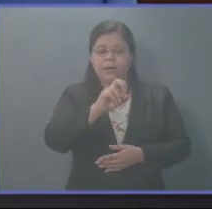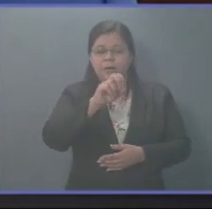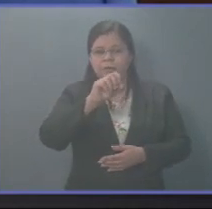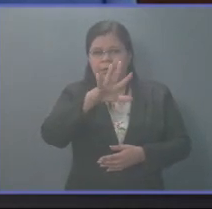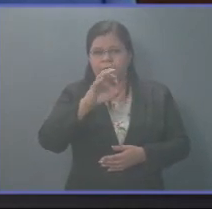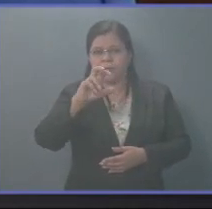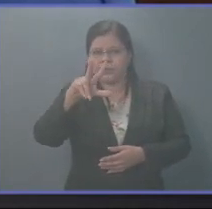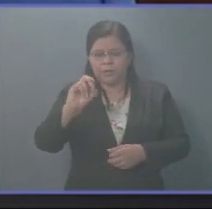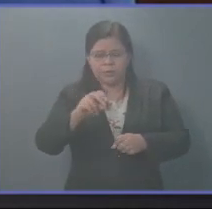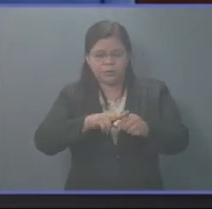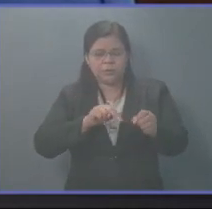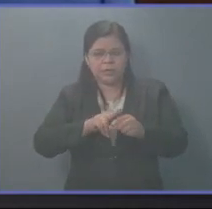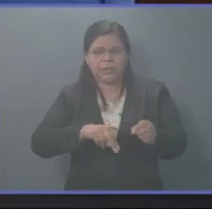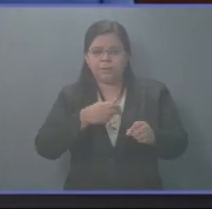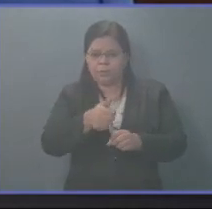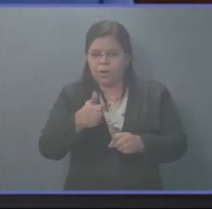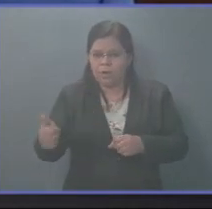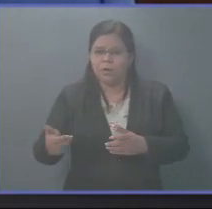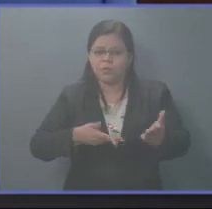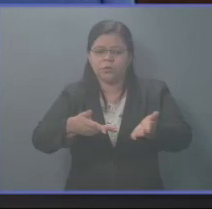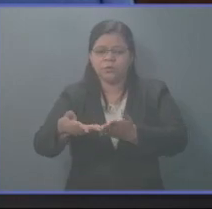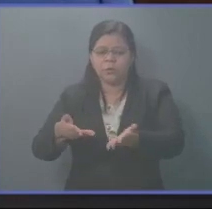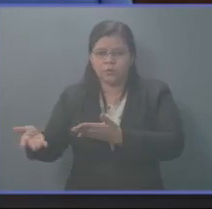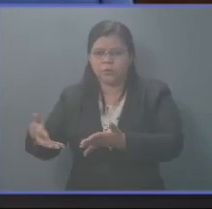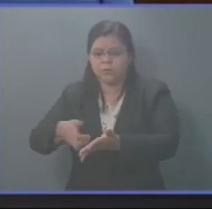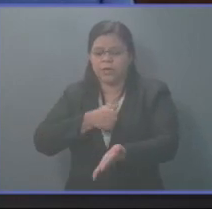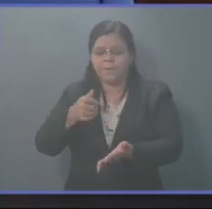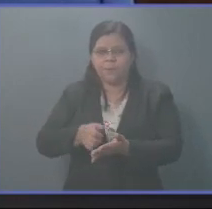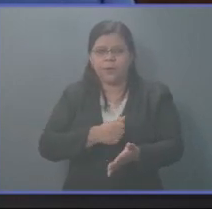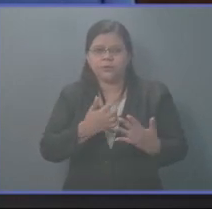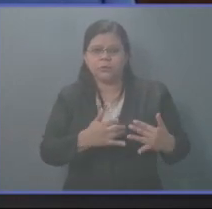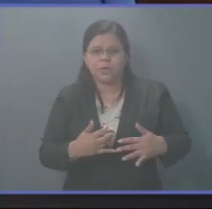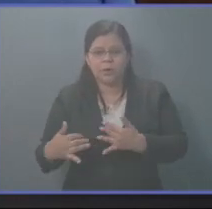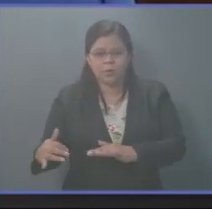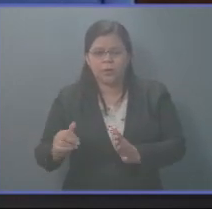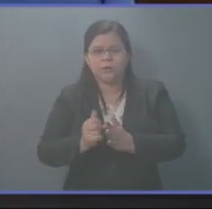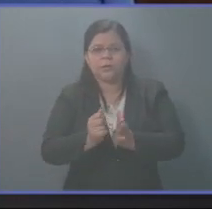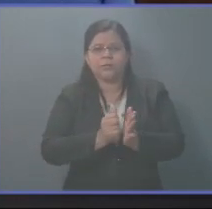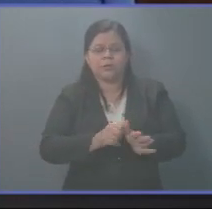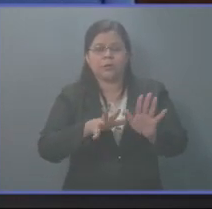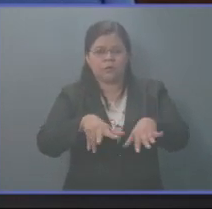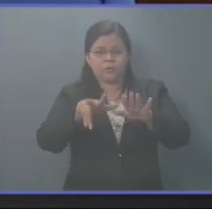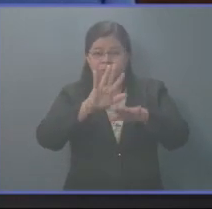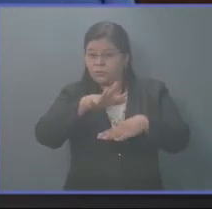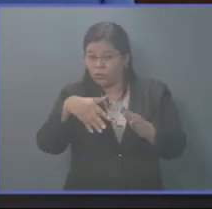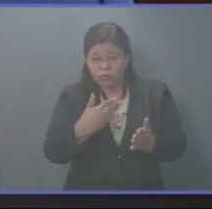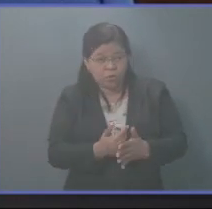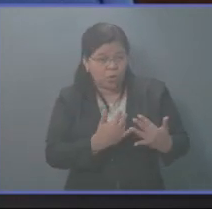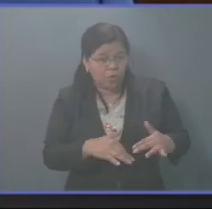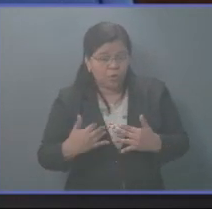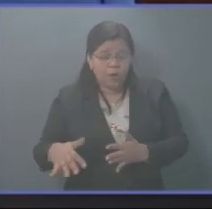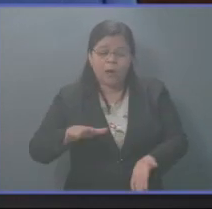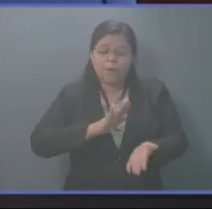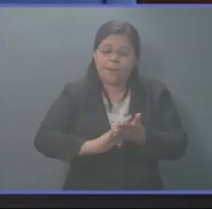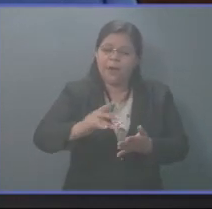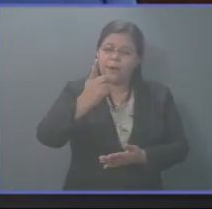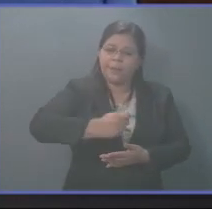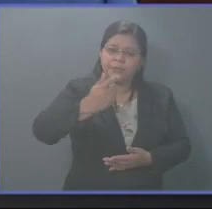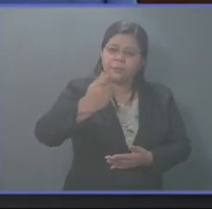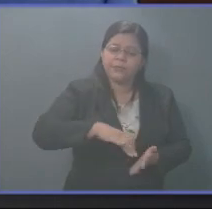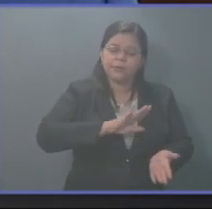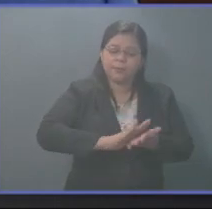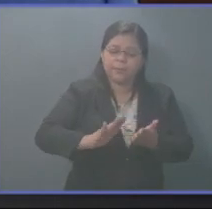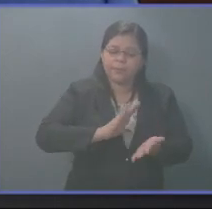por cada sala de ventas. Impuesto específico a juegos permitidos, artículo 18. Todos aquellos juegos permitidos cancelarán al mes, en